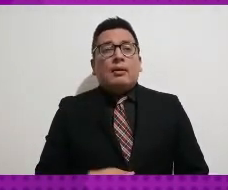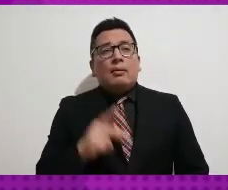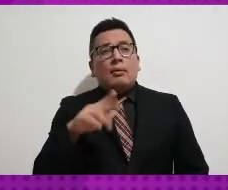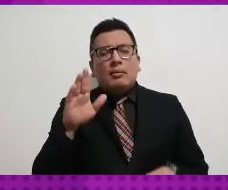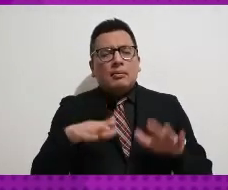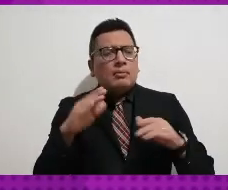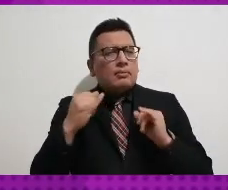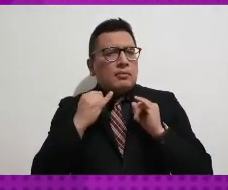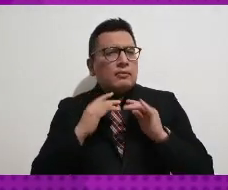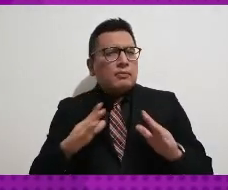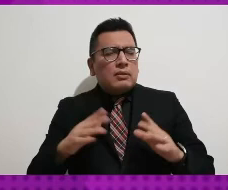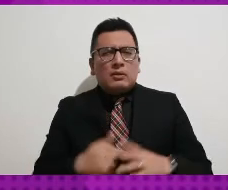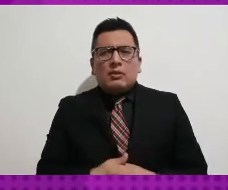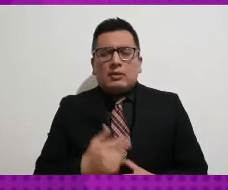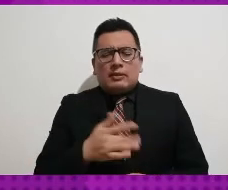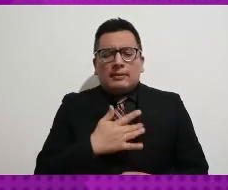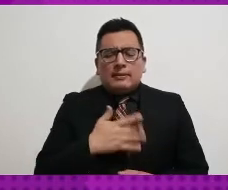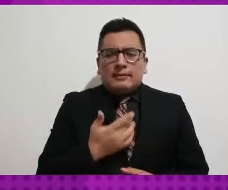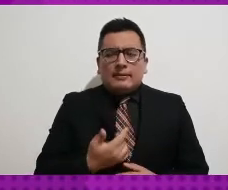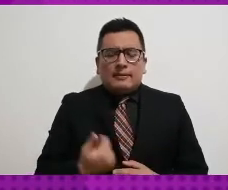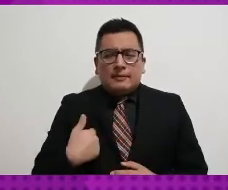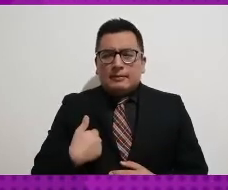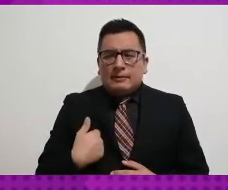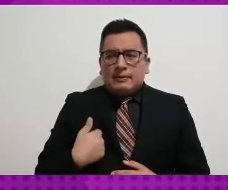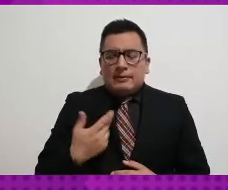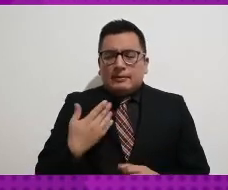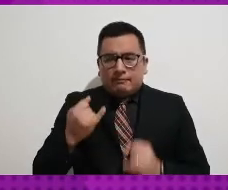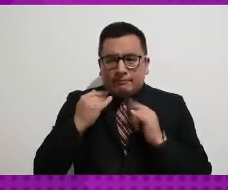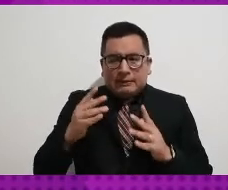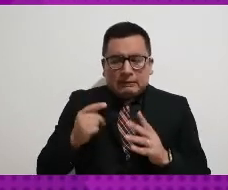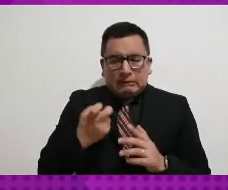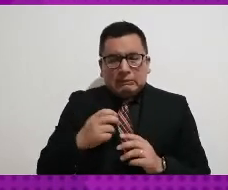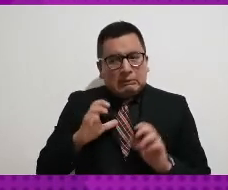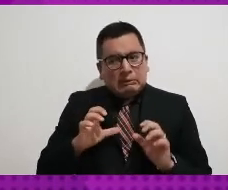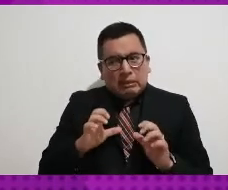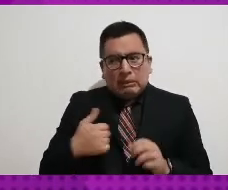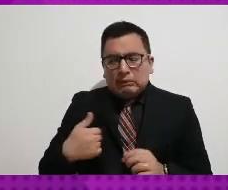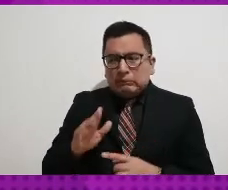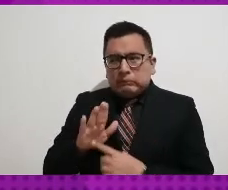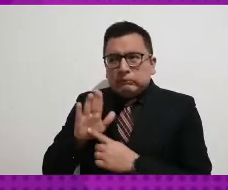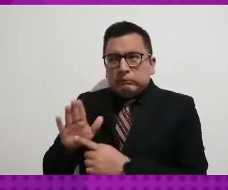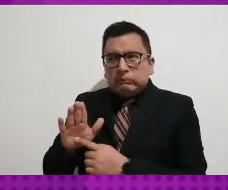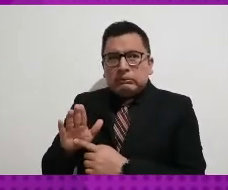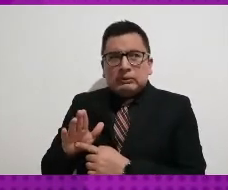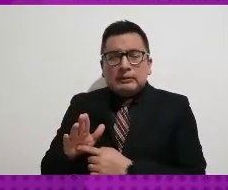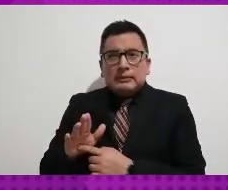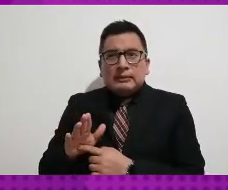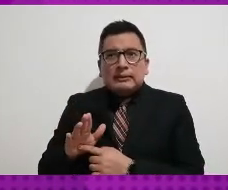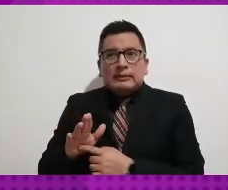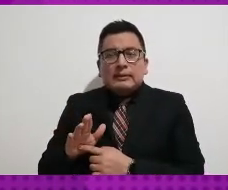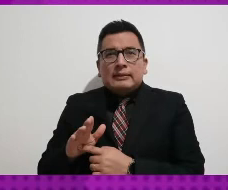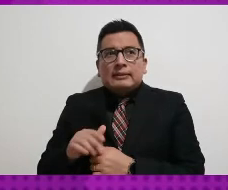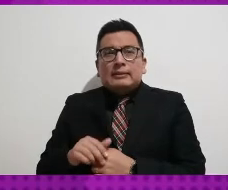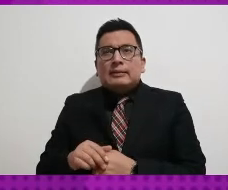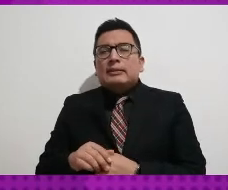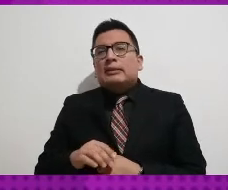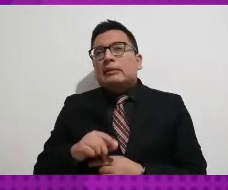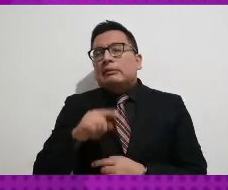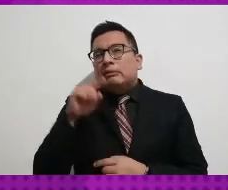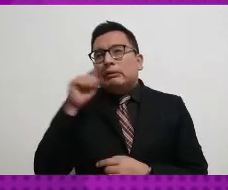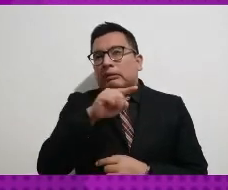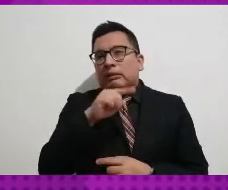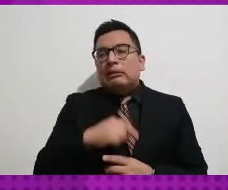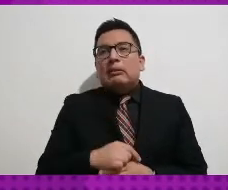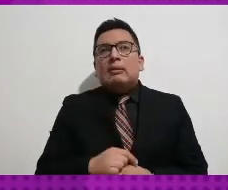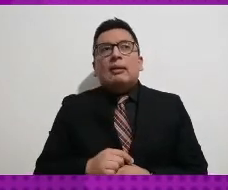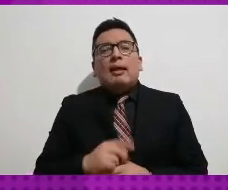información que solicite el ciudadano, y entonces el ente de gobierno o sujeto obligado, como tú le gustes llamar, tiene 5 días más, es